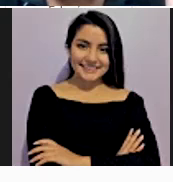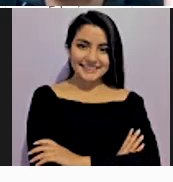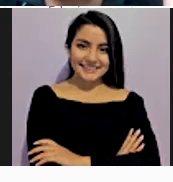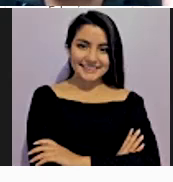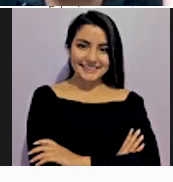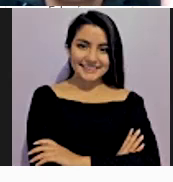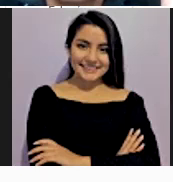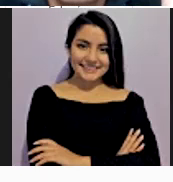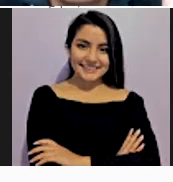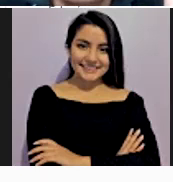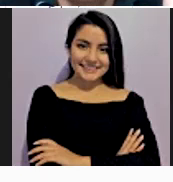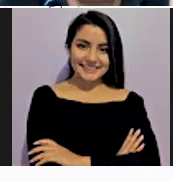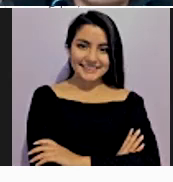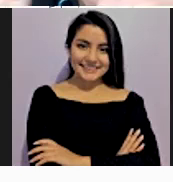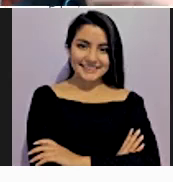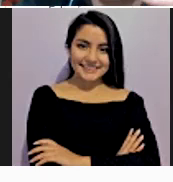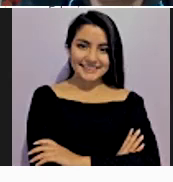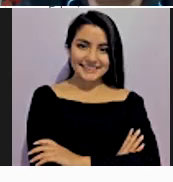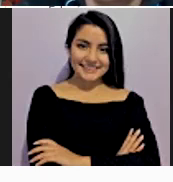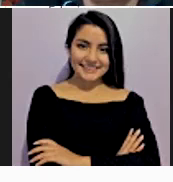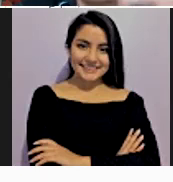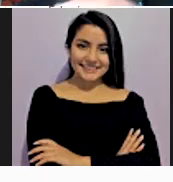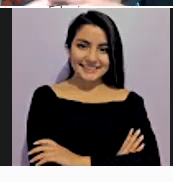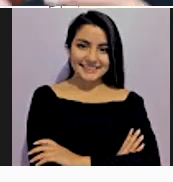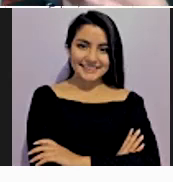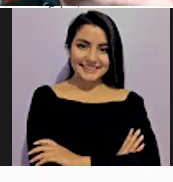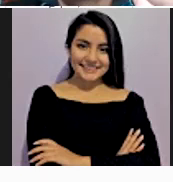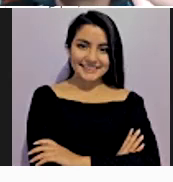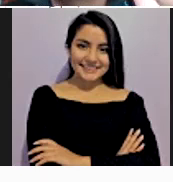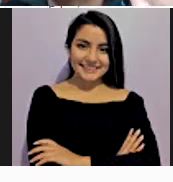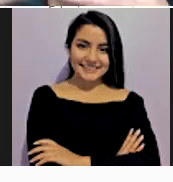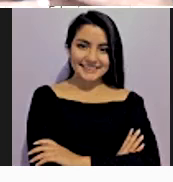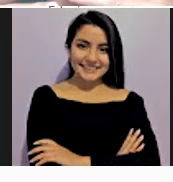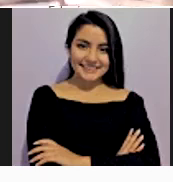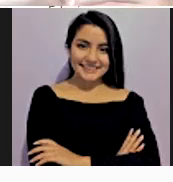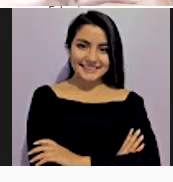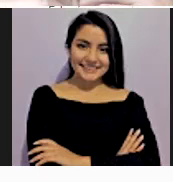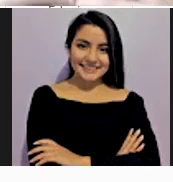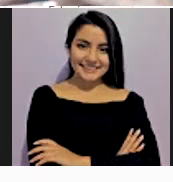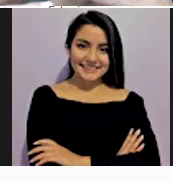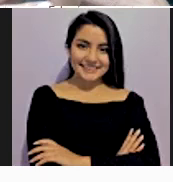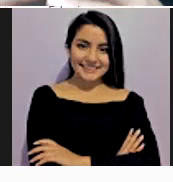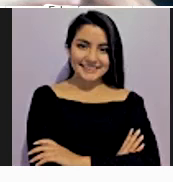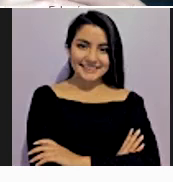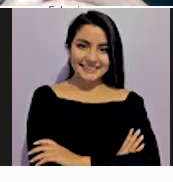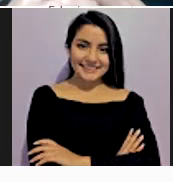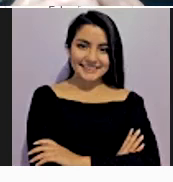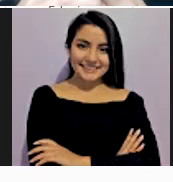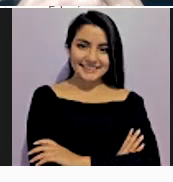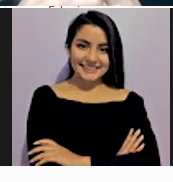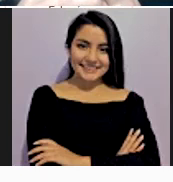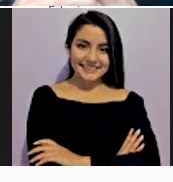eso le enseñaron, ¿no es sí, cierto? sí. Ya. Ahora también, claro, si yo quiero ser, a usted se le gusta ser tan precisa, porque hay mucha gente